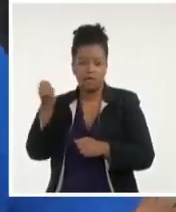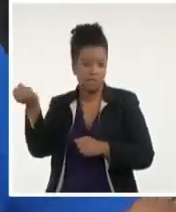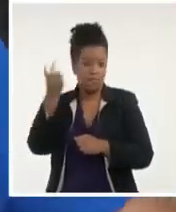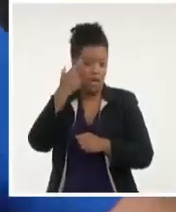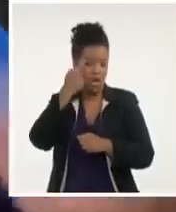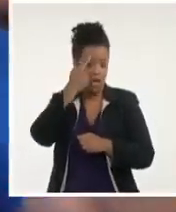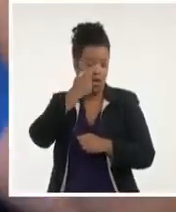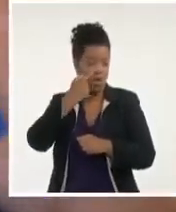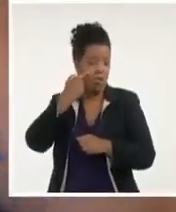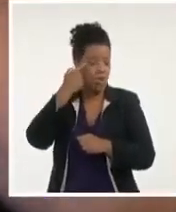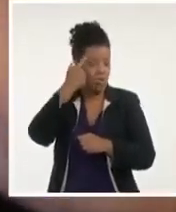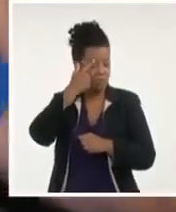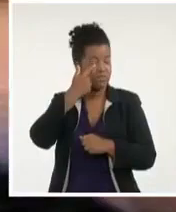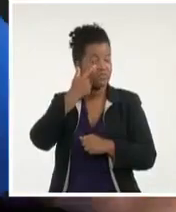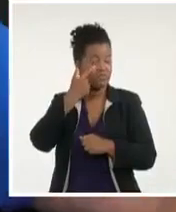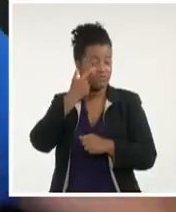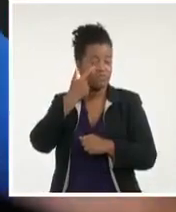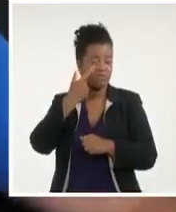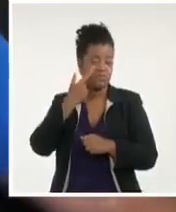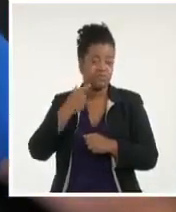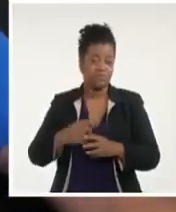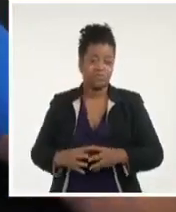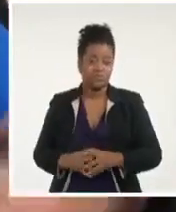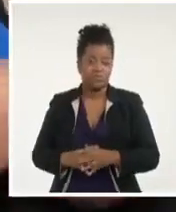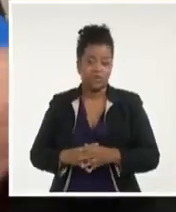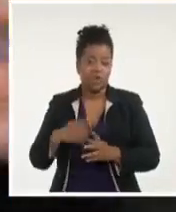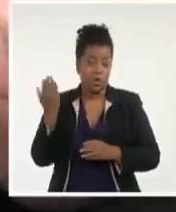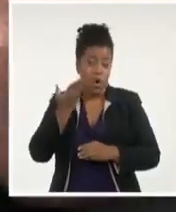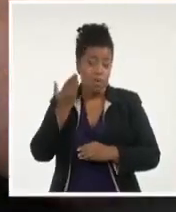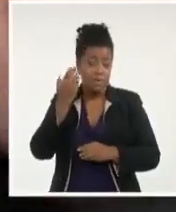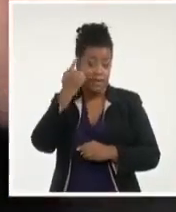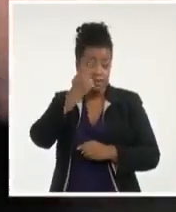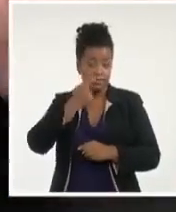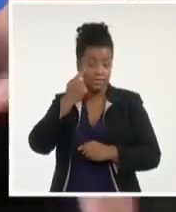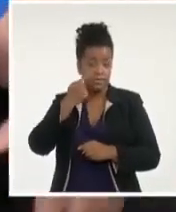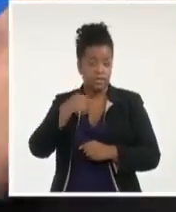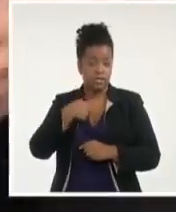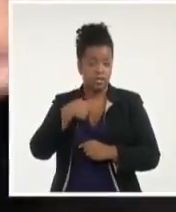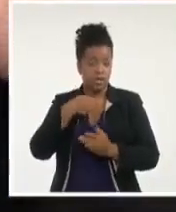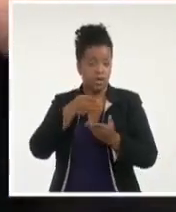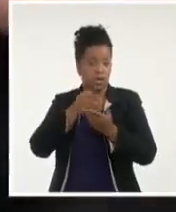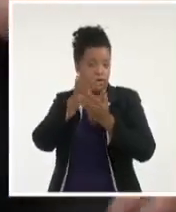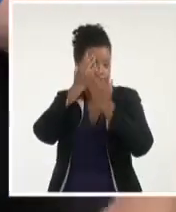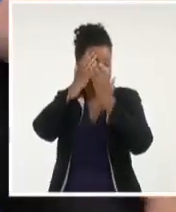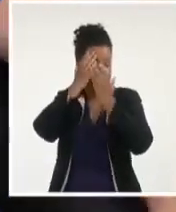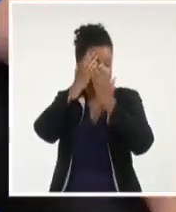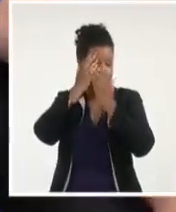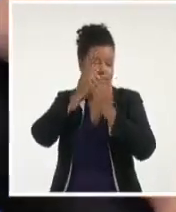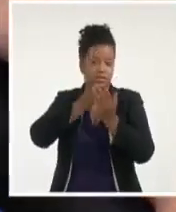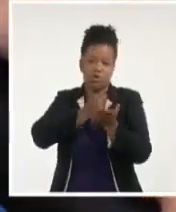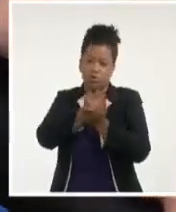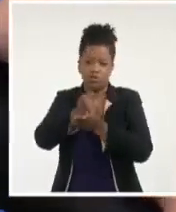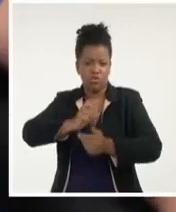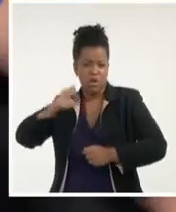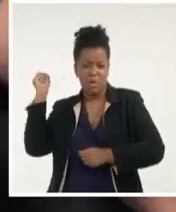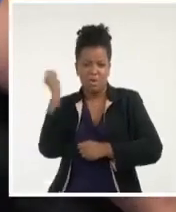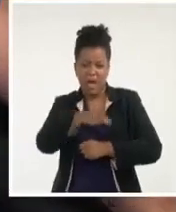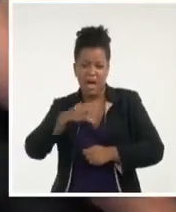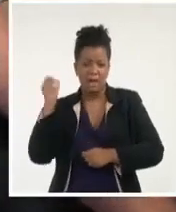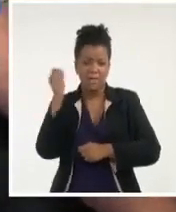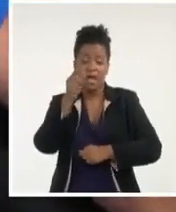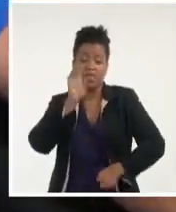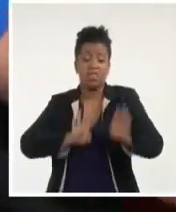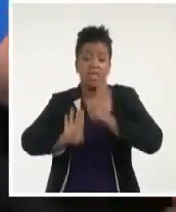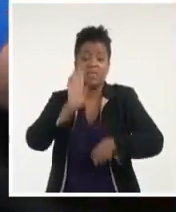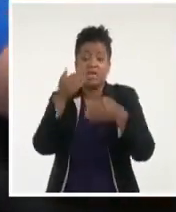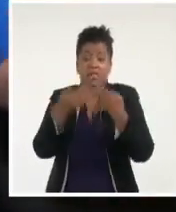ojo, ¿no? Que me dio el golpe este que me dio acá. Y yo seguí, por supuesto, empezó a soltar sangre, seguí tirando piedra para seguir defendiendo la